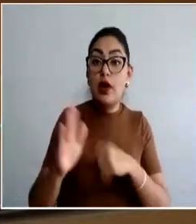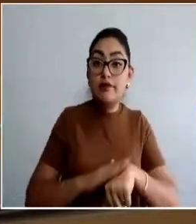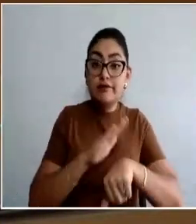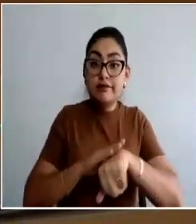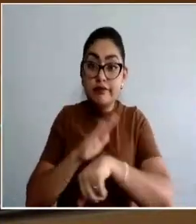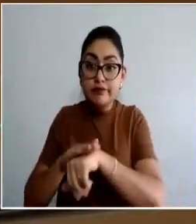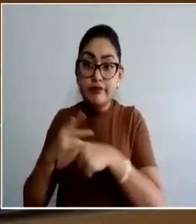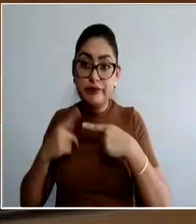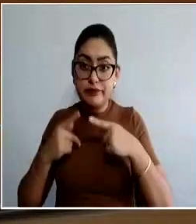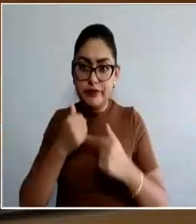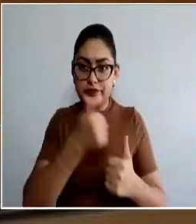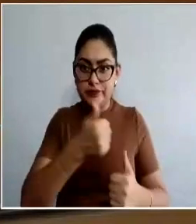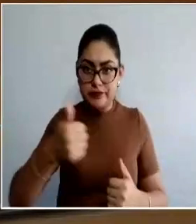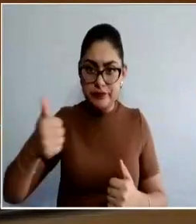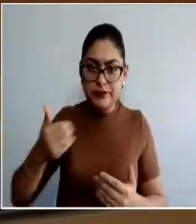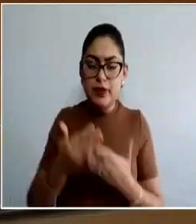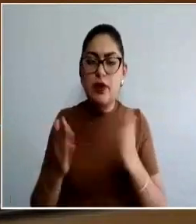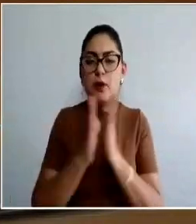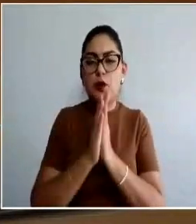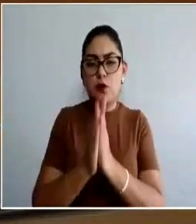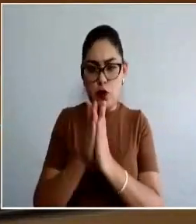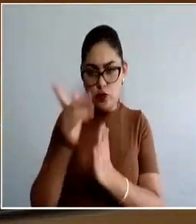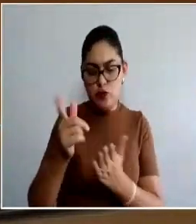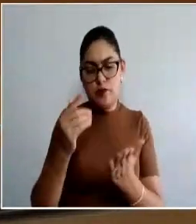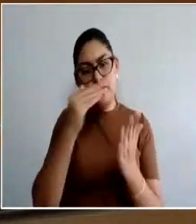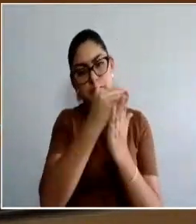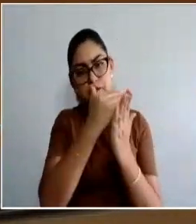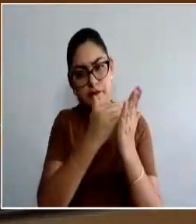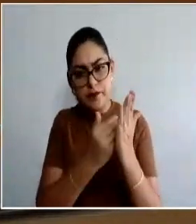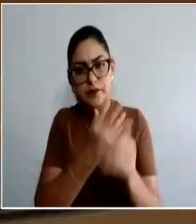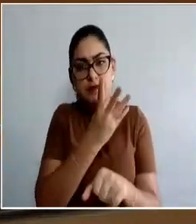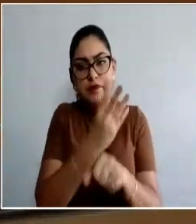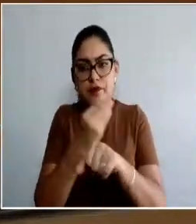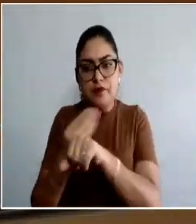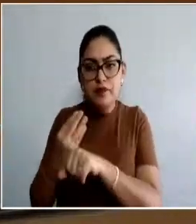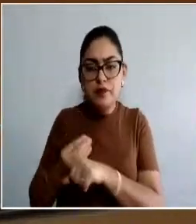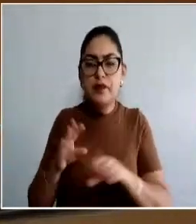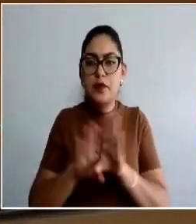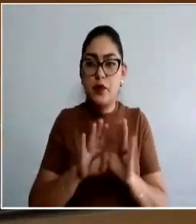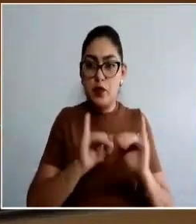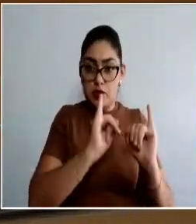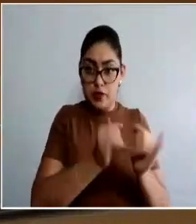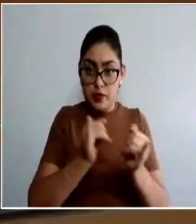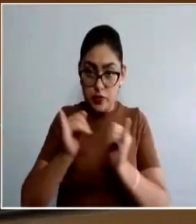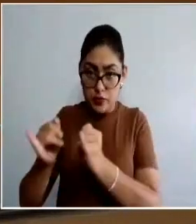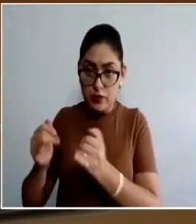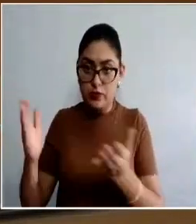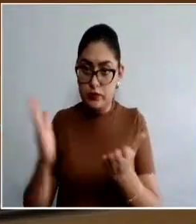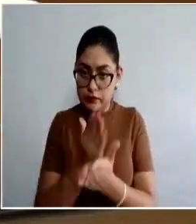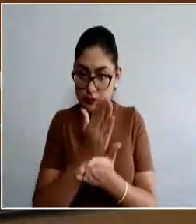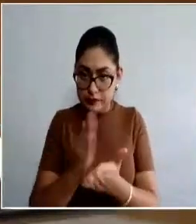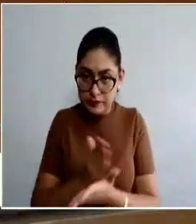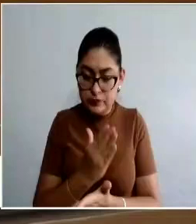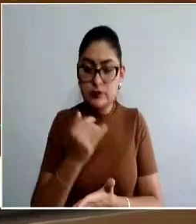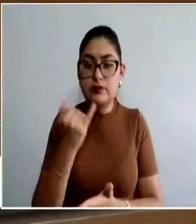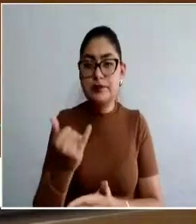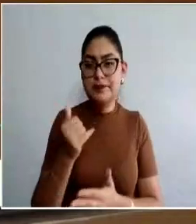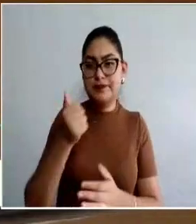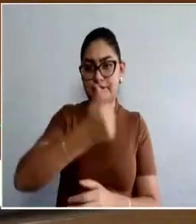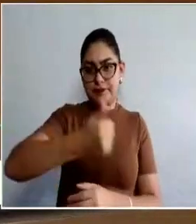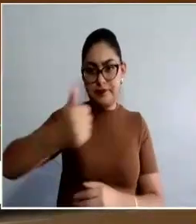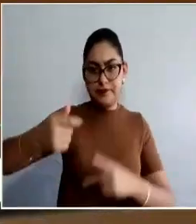lo anterior proceda a establecer las medidas de reparación integral que individualmente y en cada caso procedan y deba cumplir cada persona